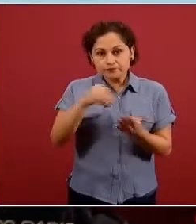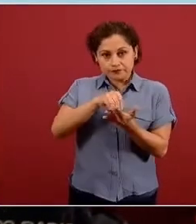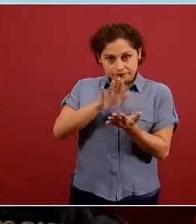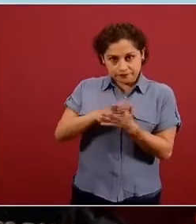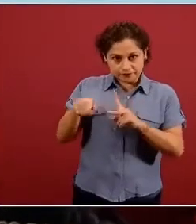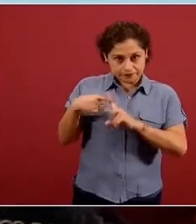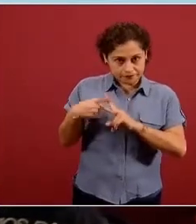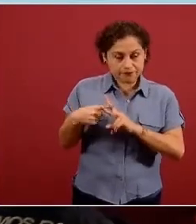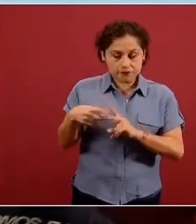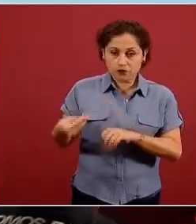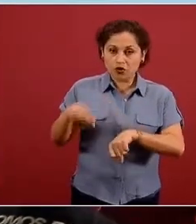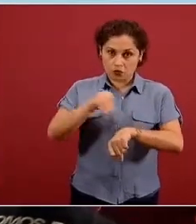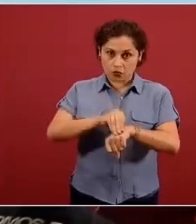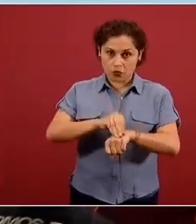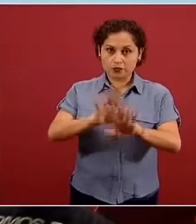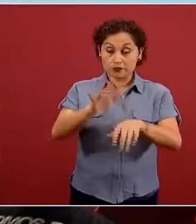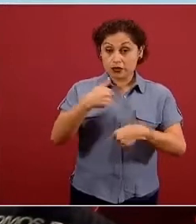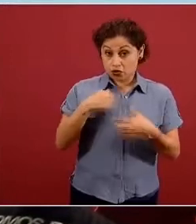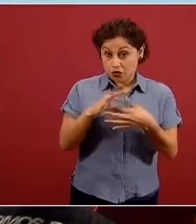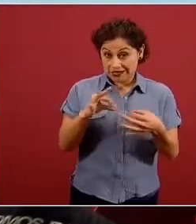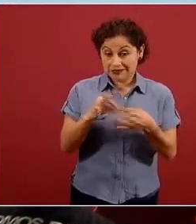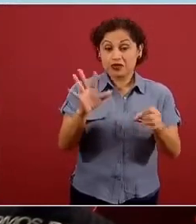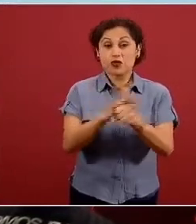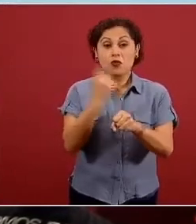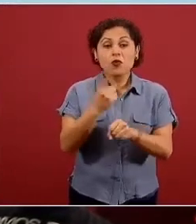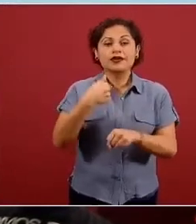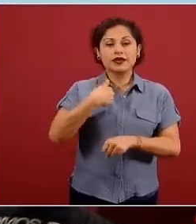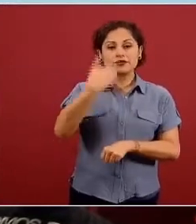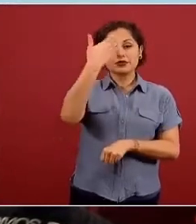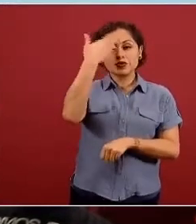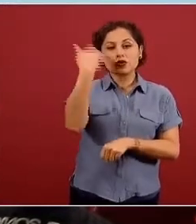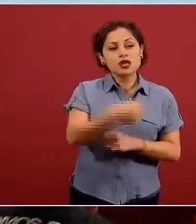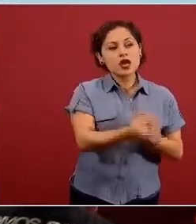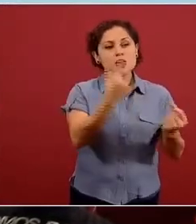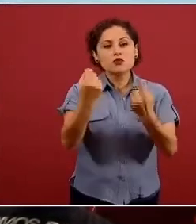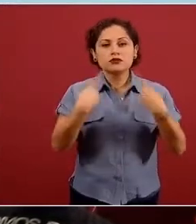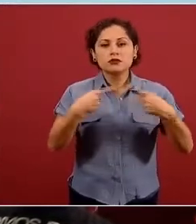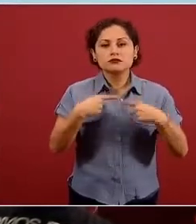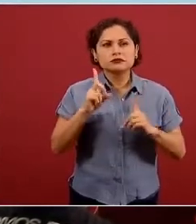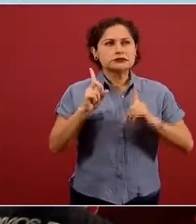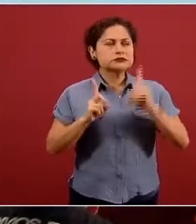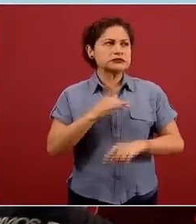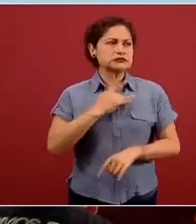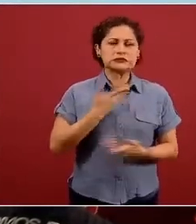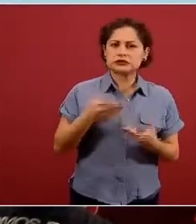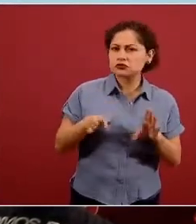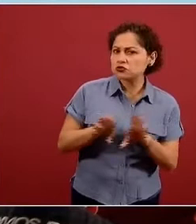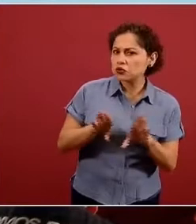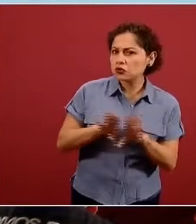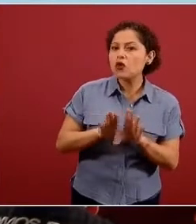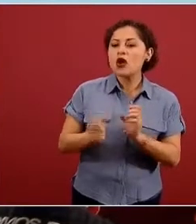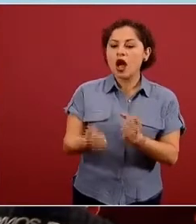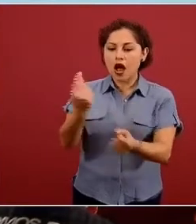digo en particular porque sé que ha habido inquietudes y a veces señalamientos no fundamentados